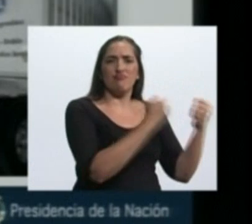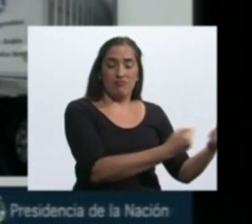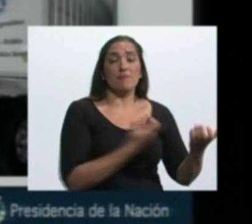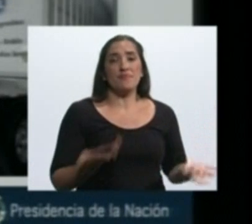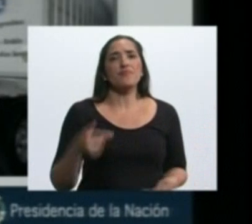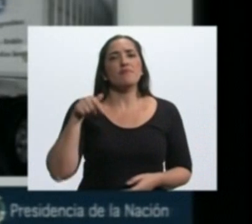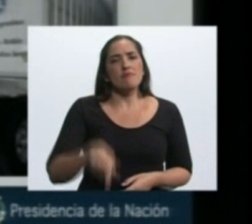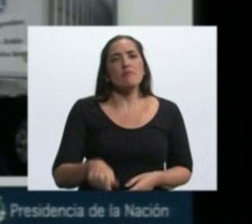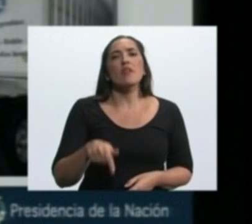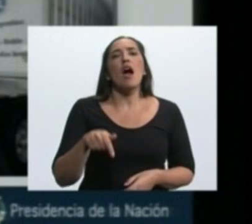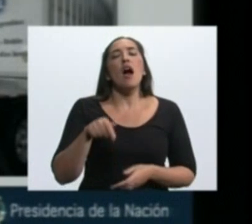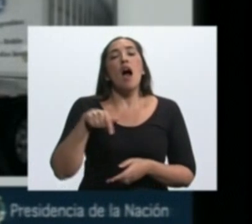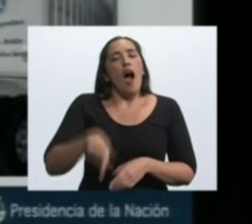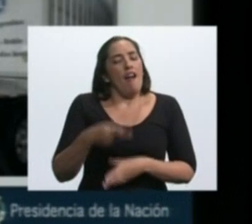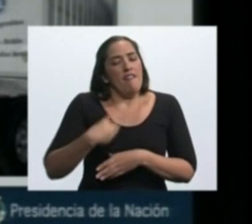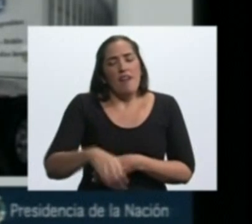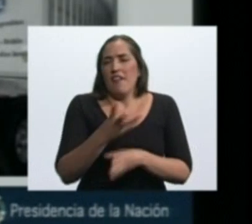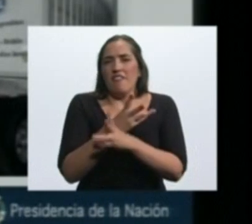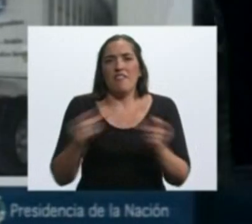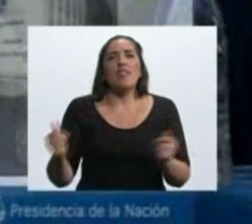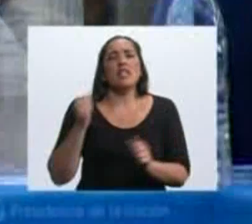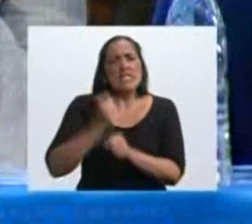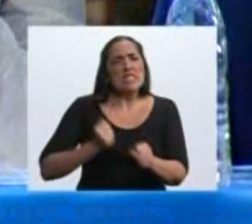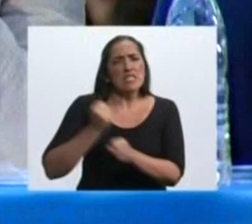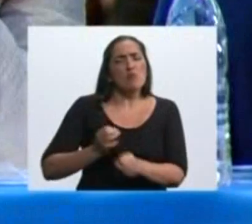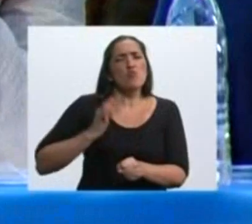ese bendito Belgrano Cargas del cual venimos hace años